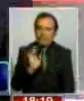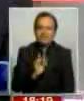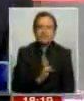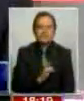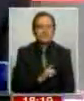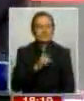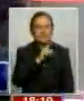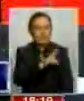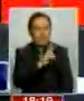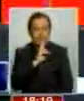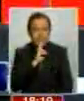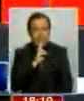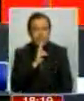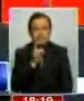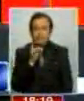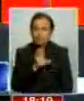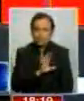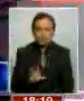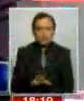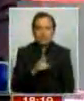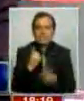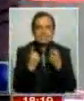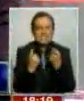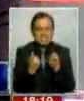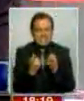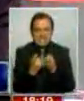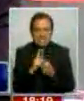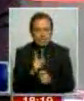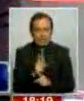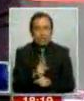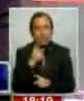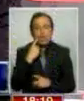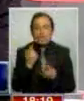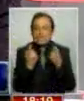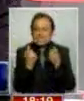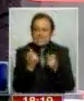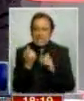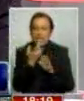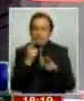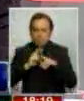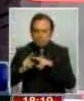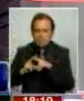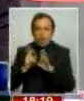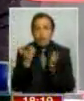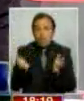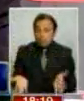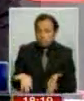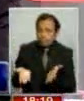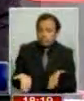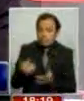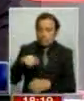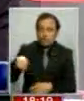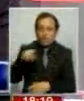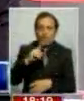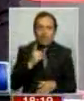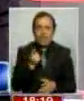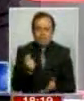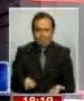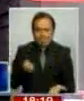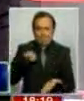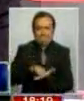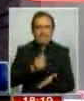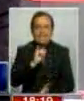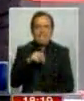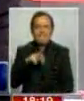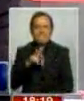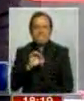anteriormente, pagan justo por pecadores. No solamente no se necesita, se necesita un diseño de incentivos a la inversión que sea consistente con nuestra modernidad,